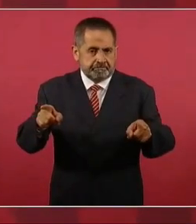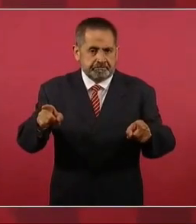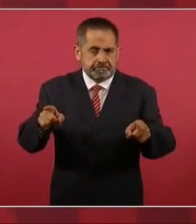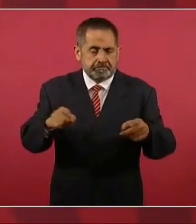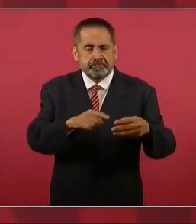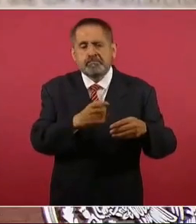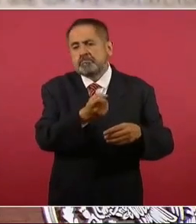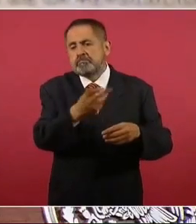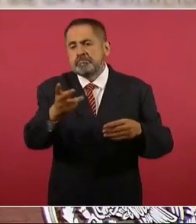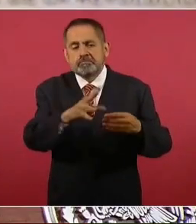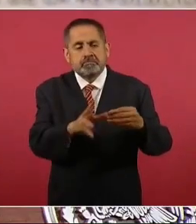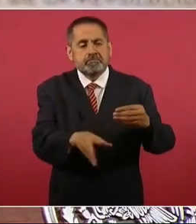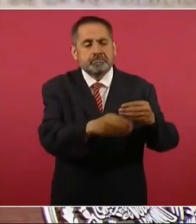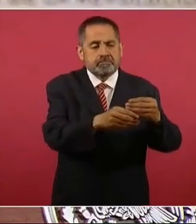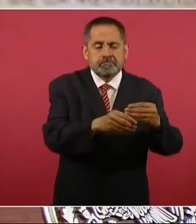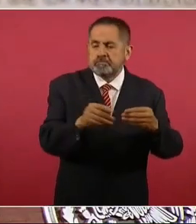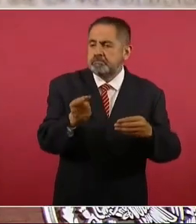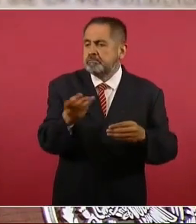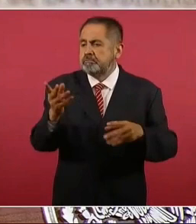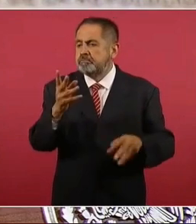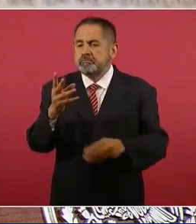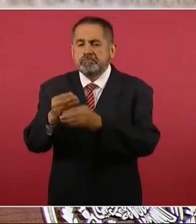anexando, ¿no?,